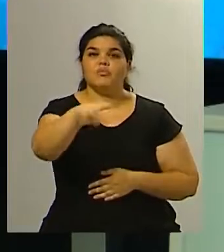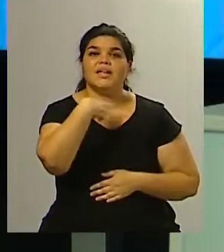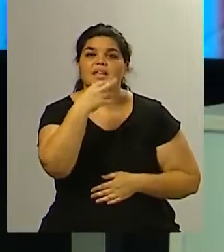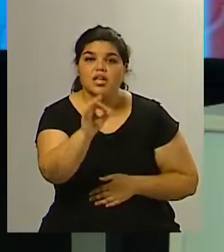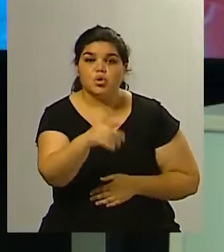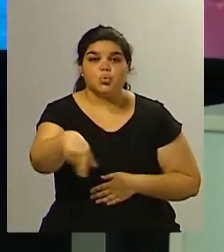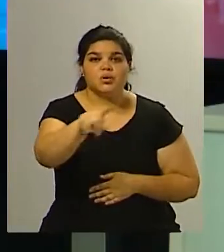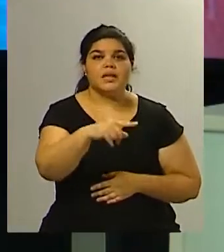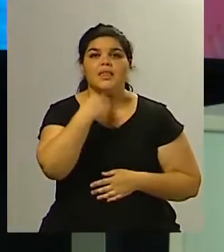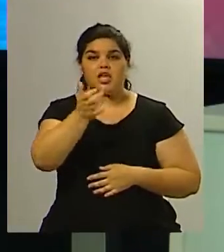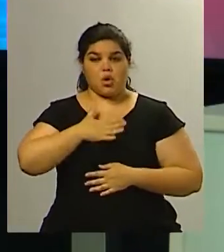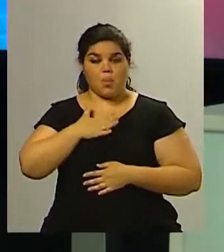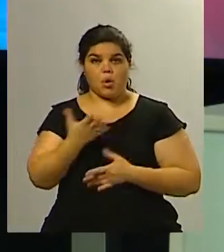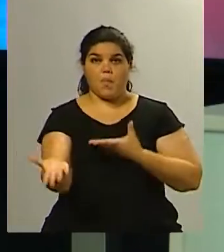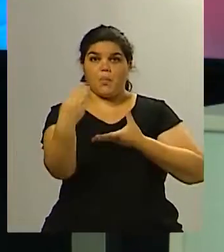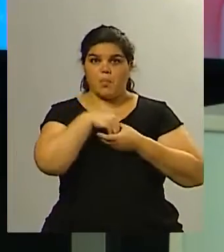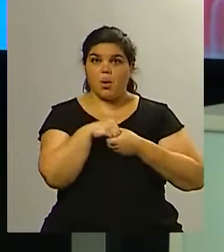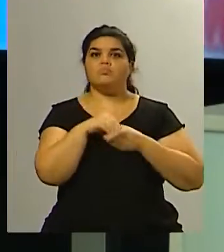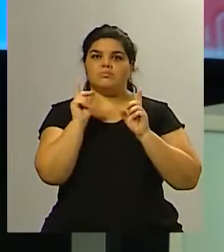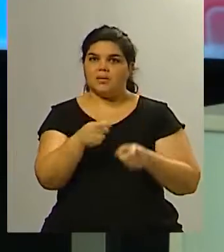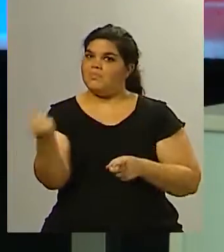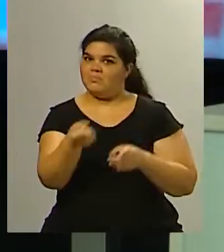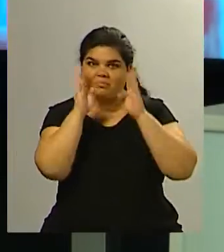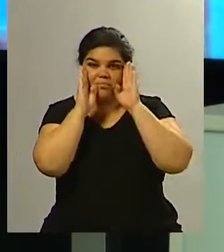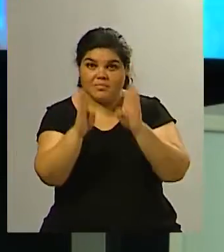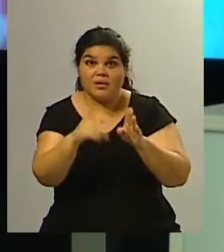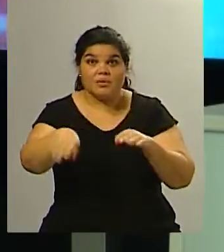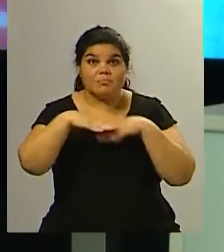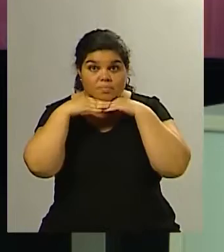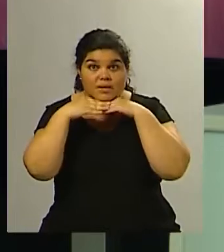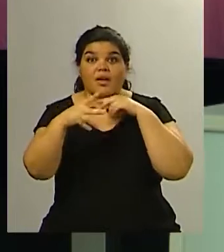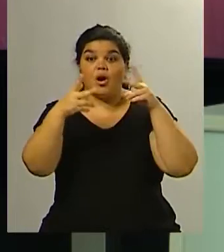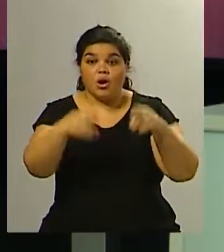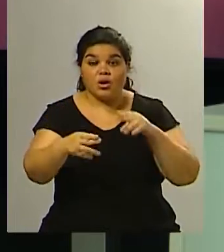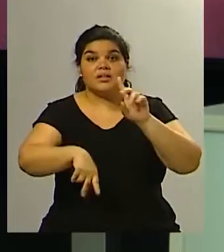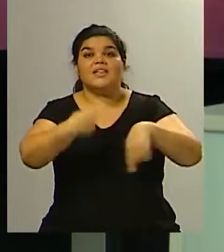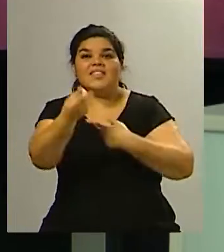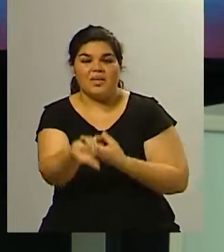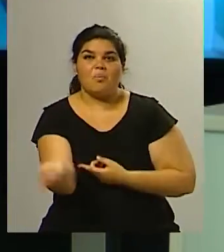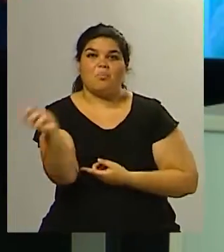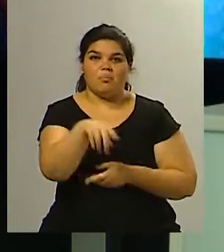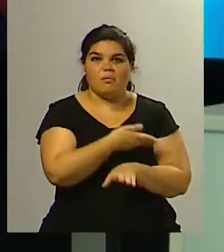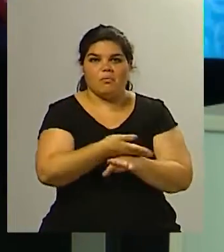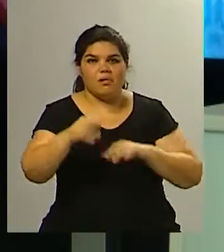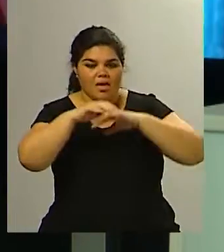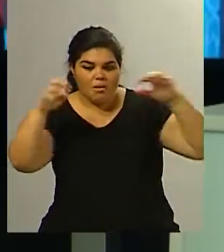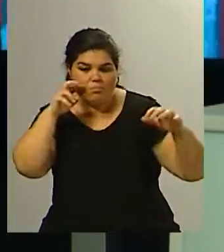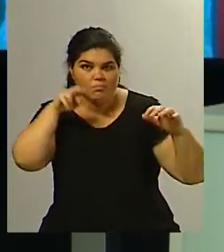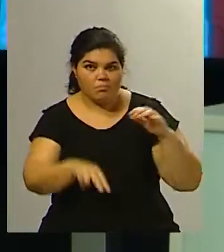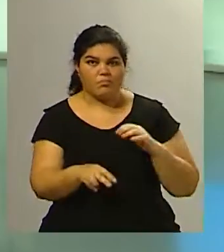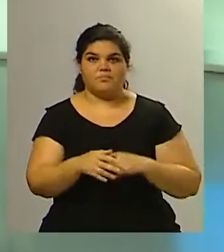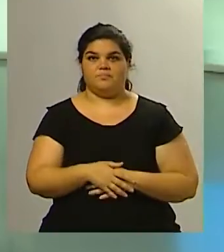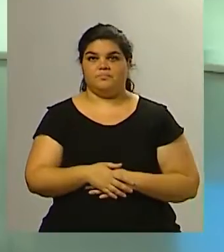nuestros hijos, así es que les pedimos que se queden ahí porque después de la pausa desarrollamos esto aquí en Chat Político. Ya